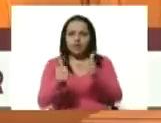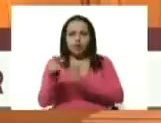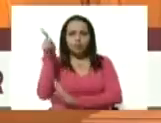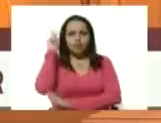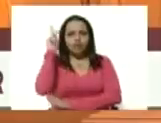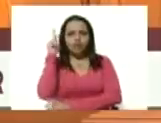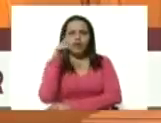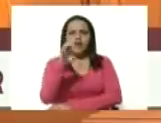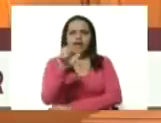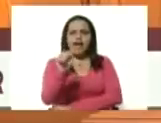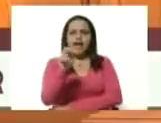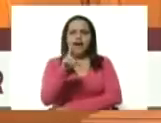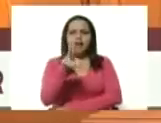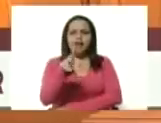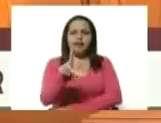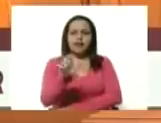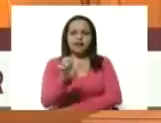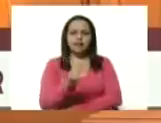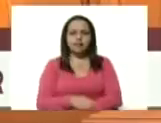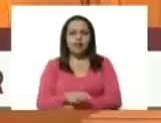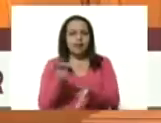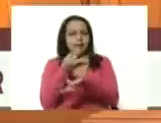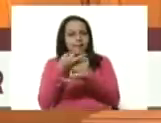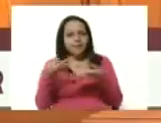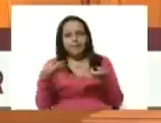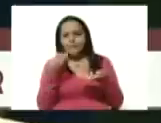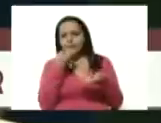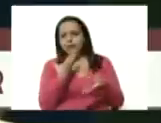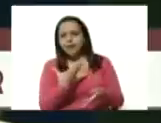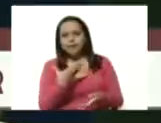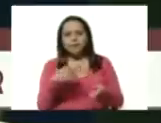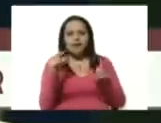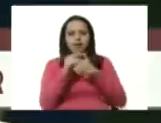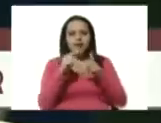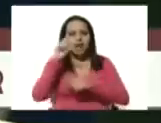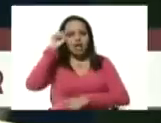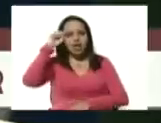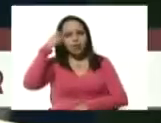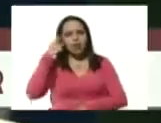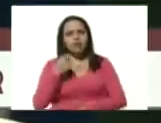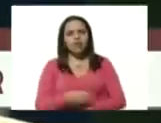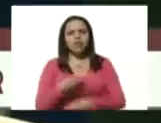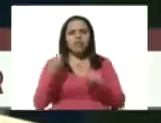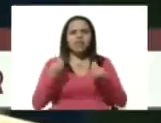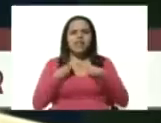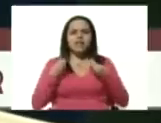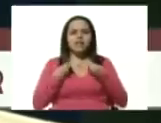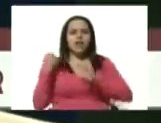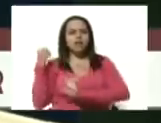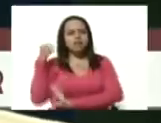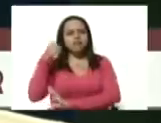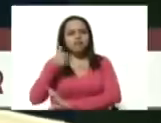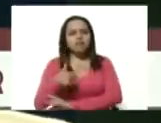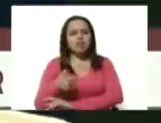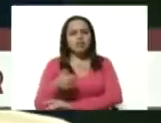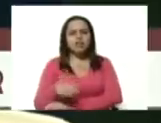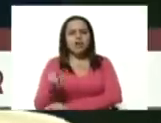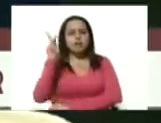profesor Earle Herrera, hermosas palabras de recuerdo de las vivencias de